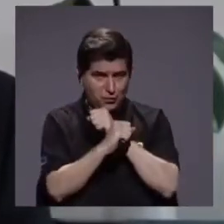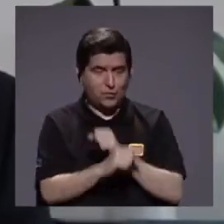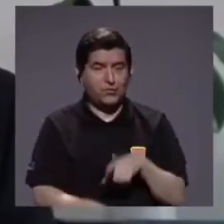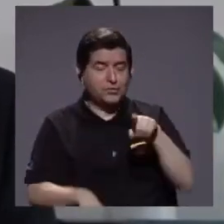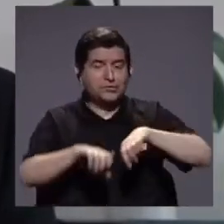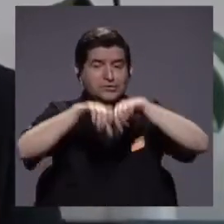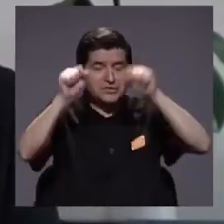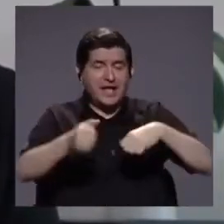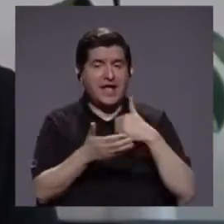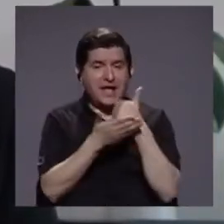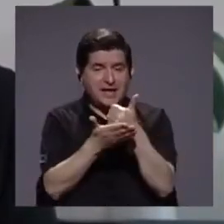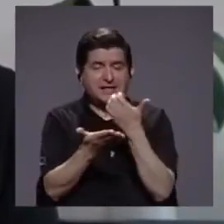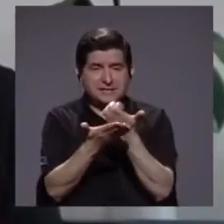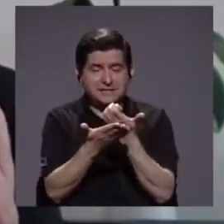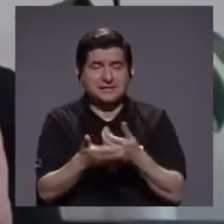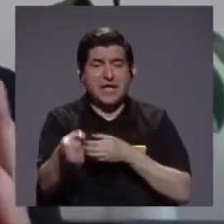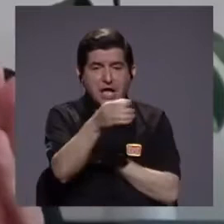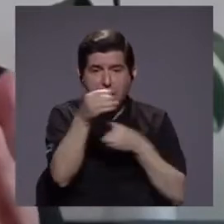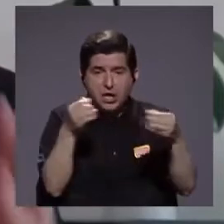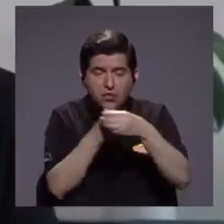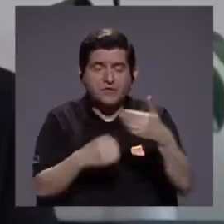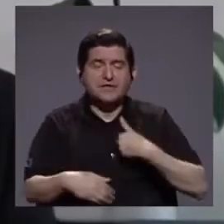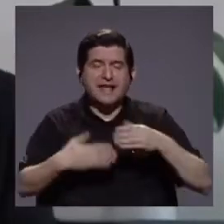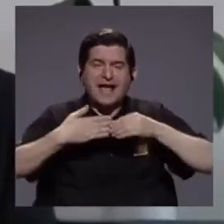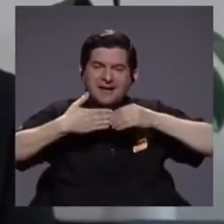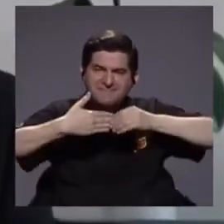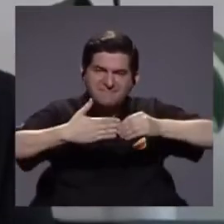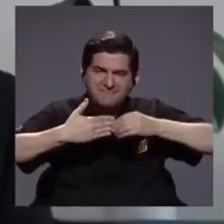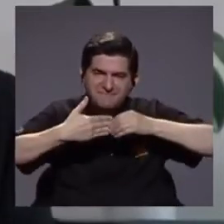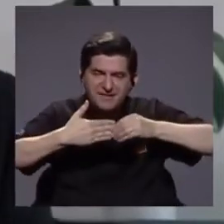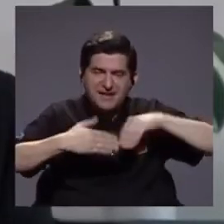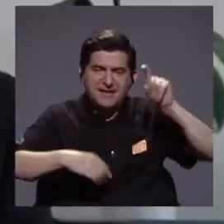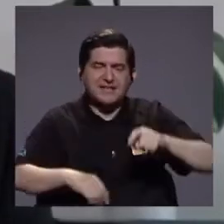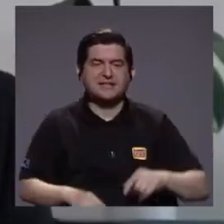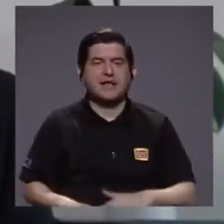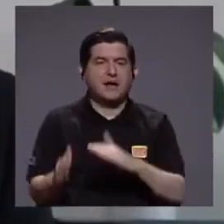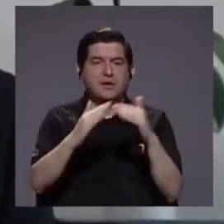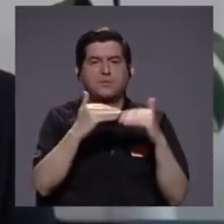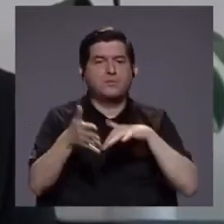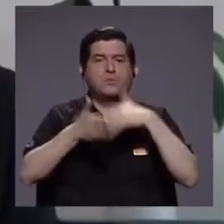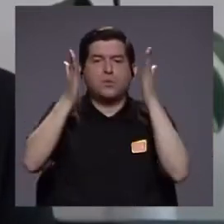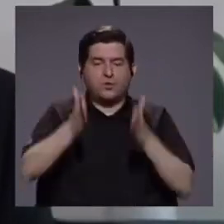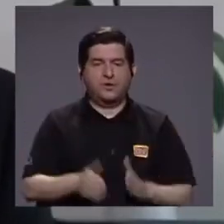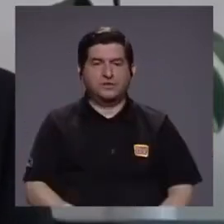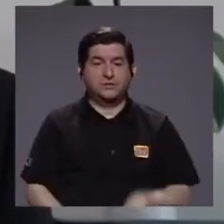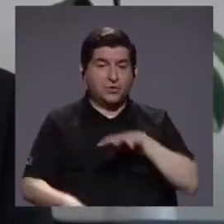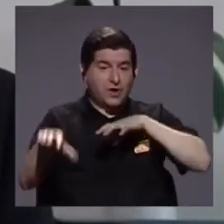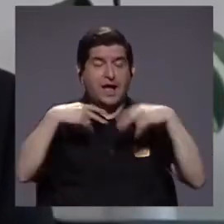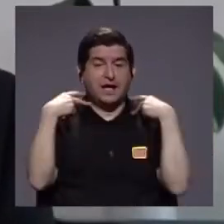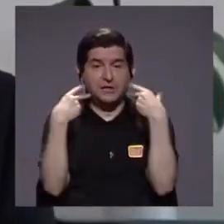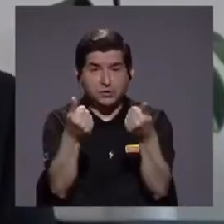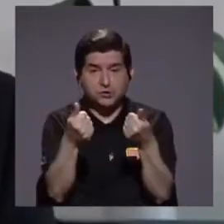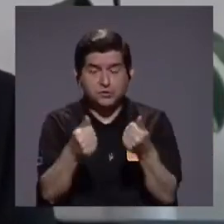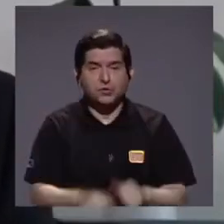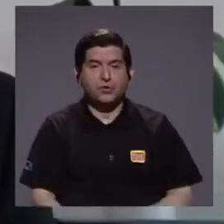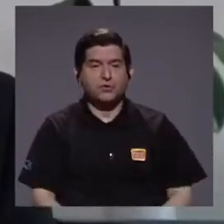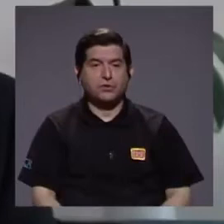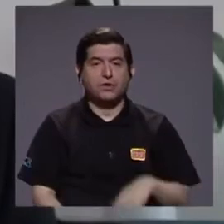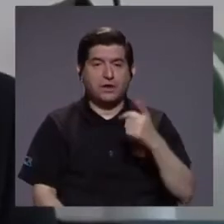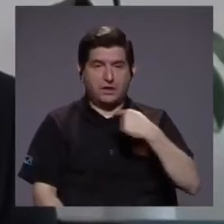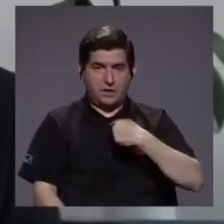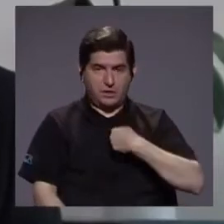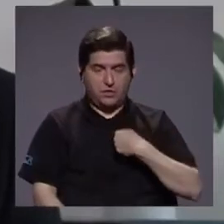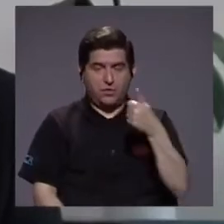ese sistema de becas y la oficina de becas tengan esa flexibilidad que demanda la población estudiantil, y eso es una acción inmediata en una eventual